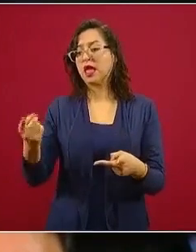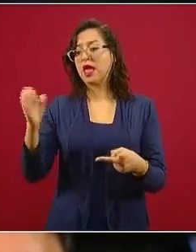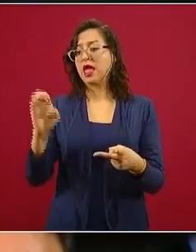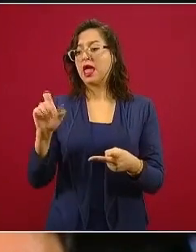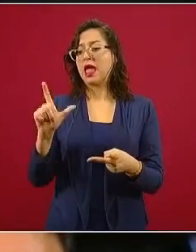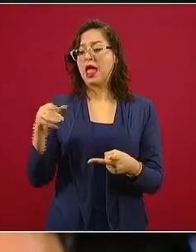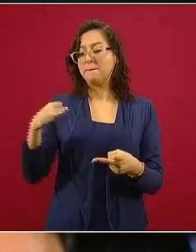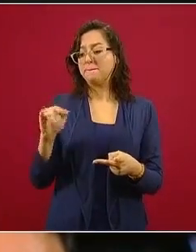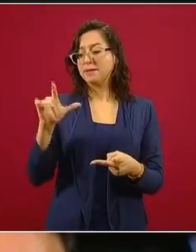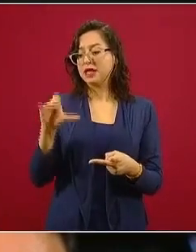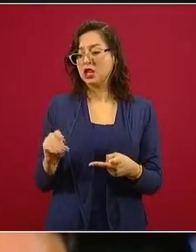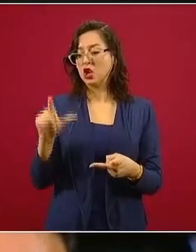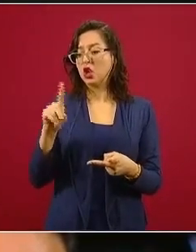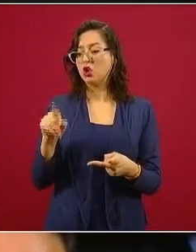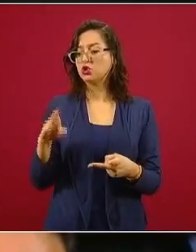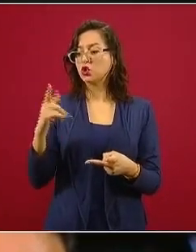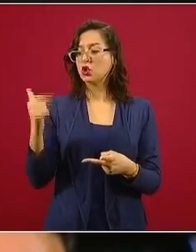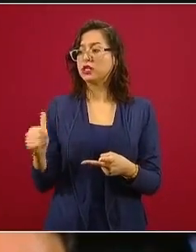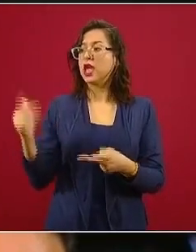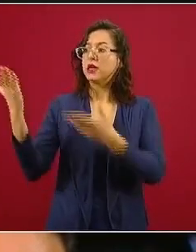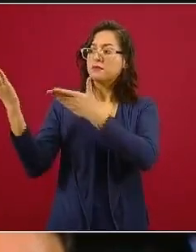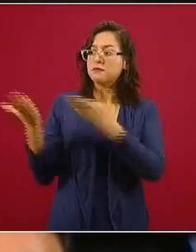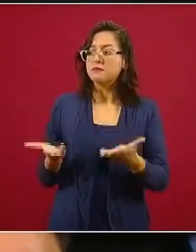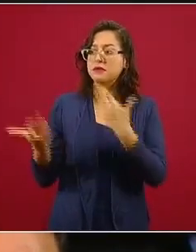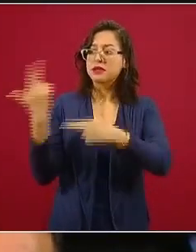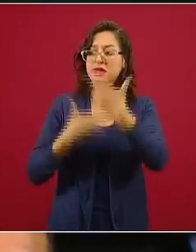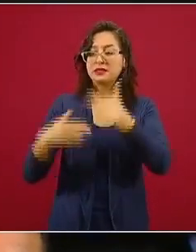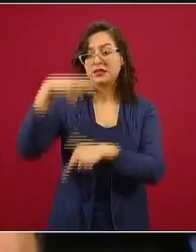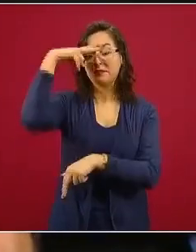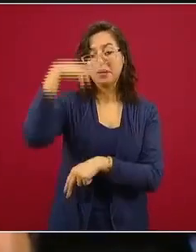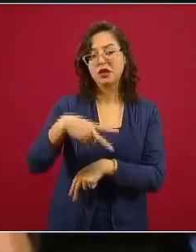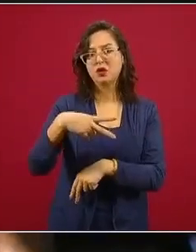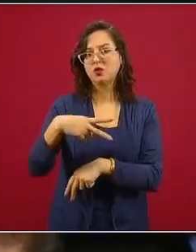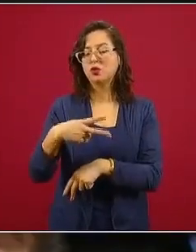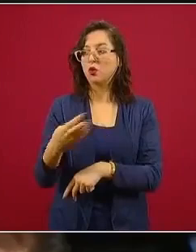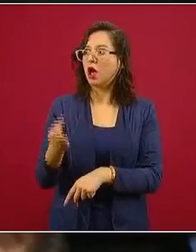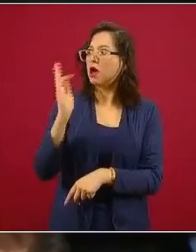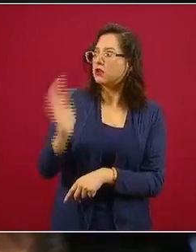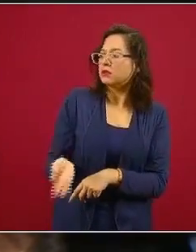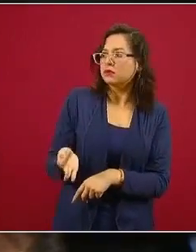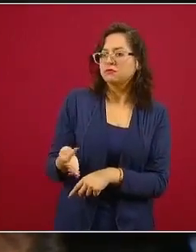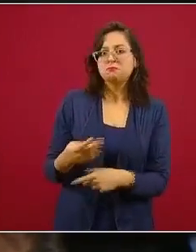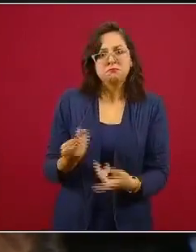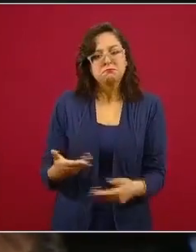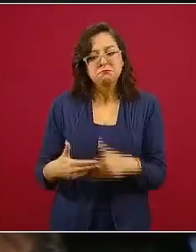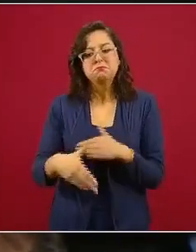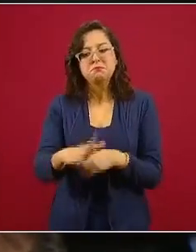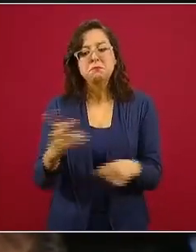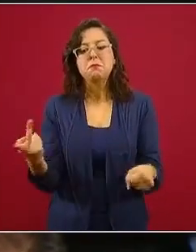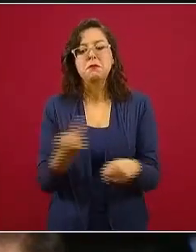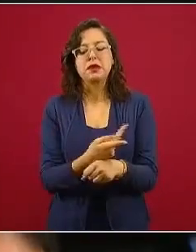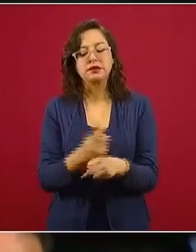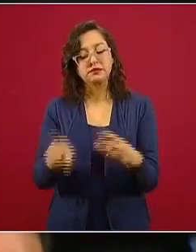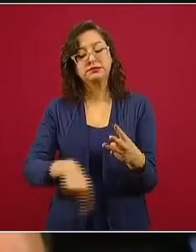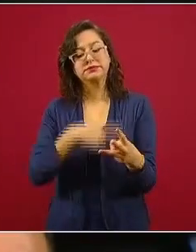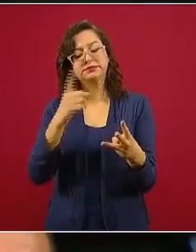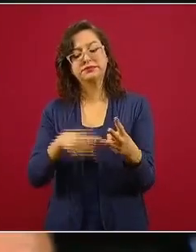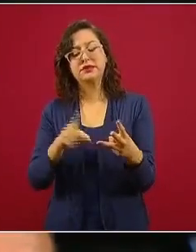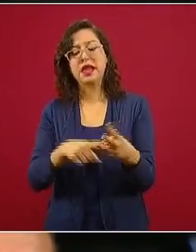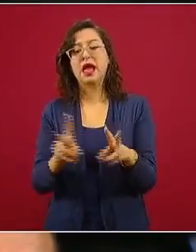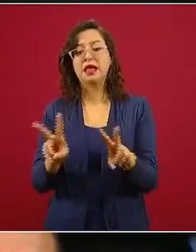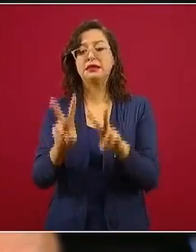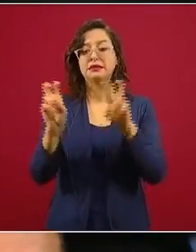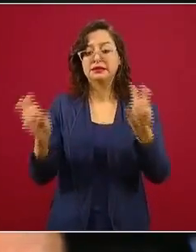aceptado ser extraditado? Y otra pregunta, de acuerdo a la encuesta telefónica de ocupación y empleo, el